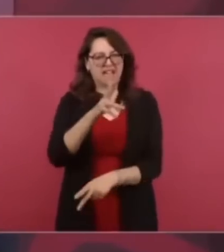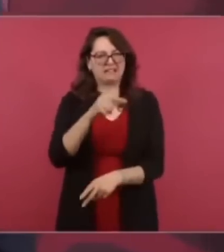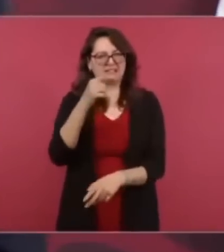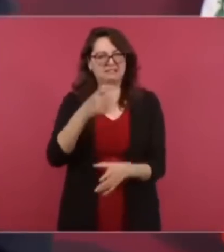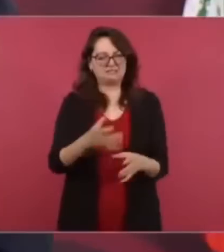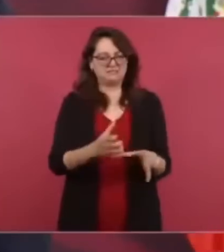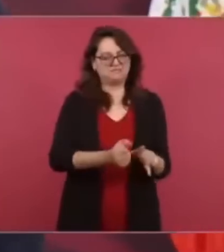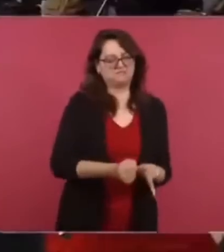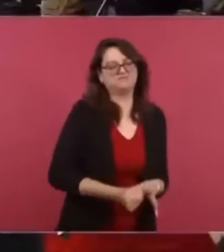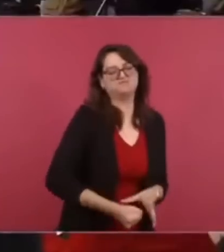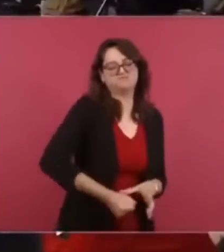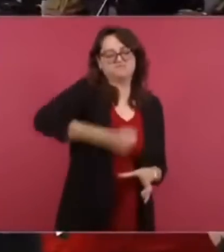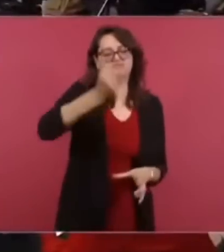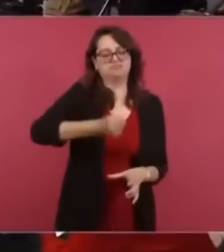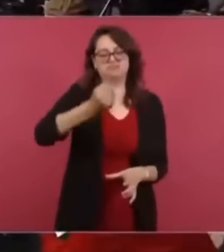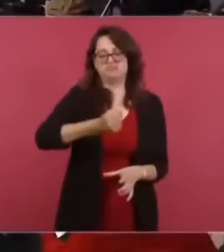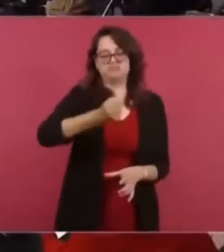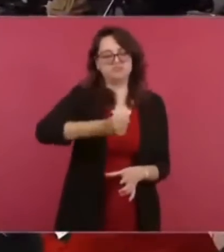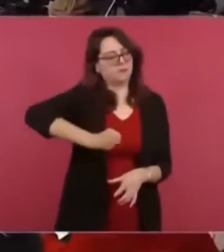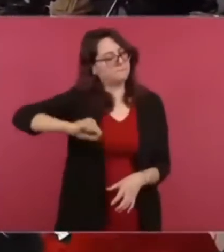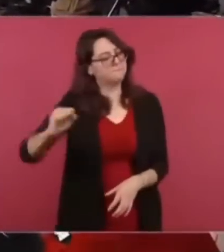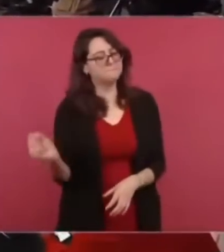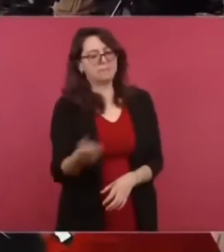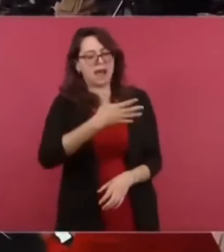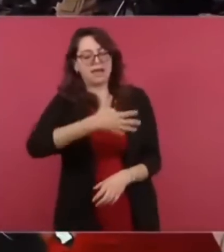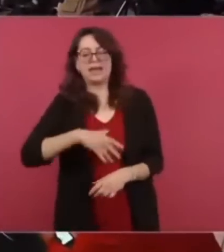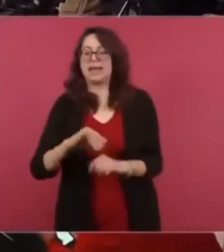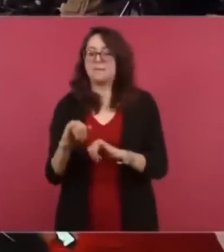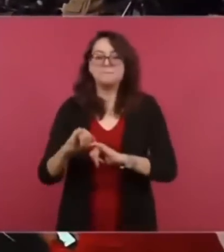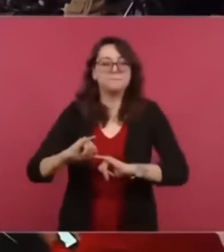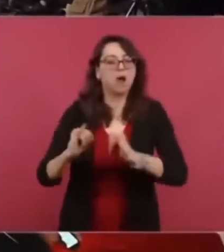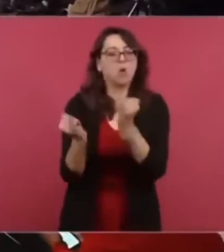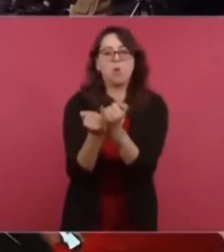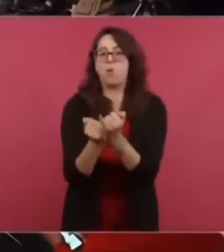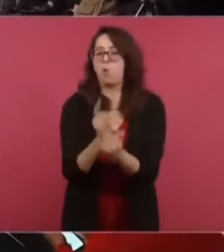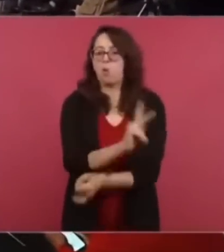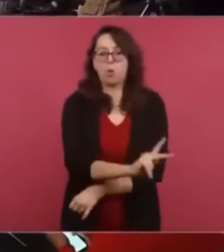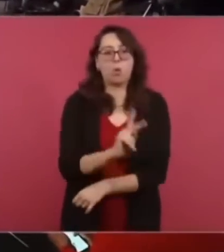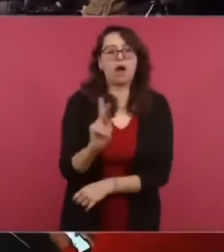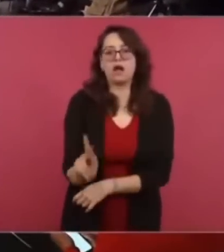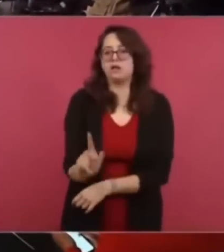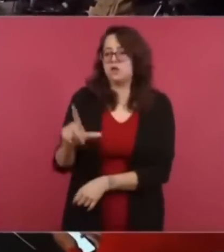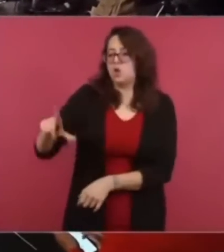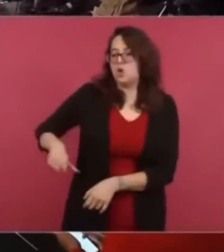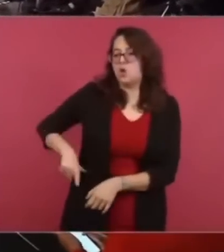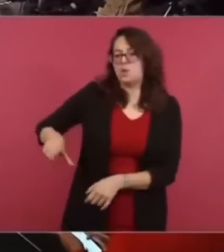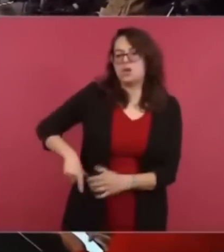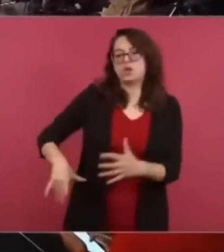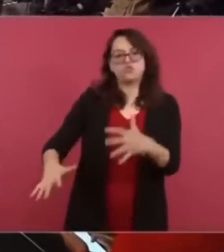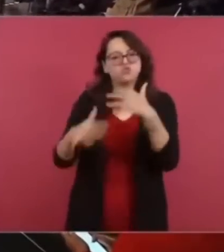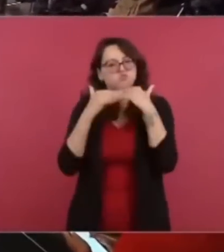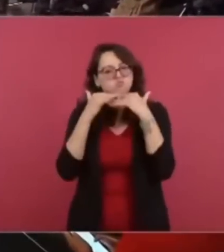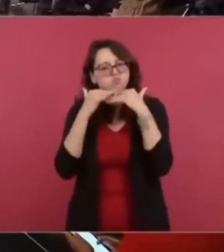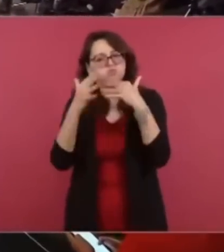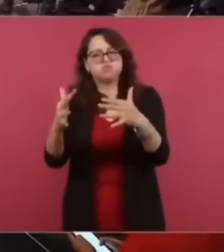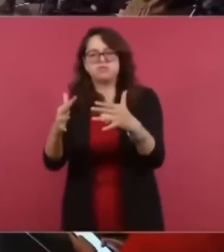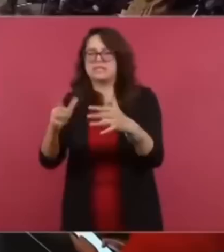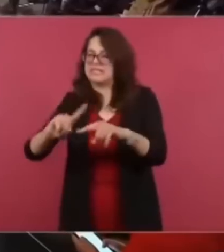Y estoy convencido que el principal problema de México era la corrupción.